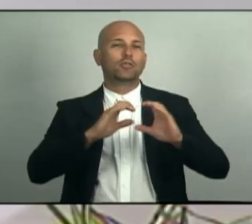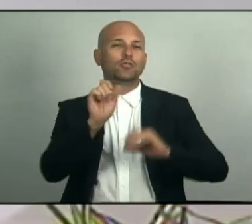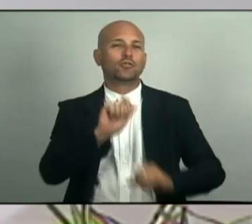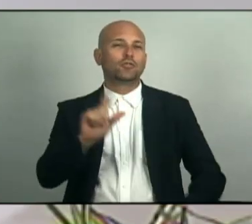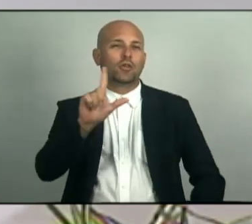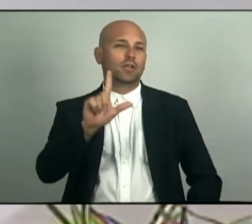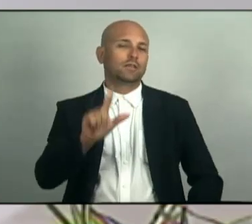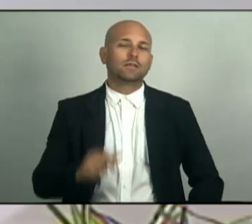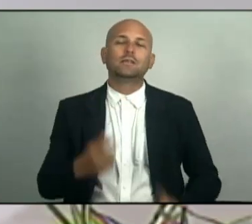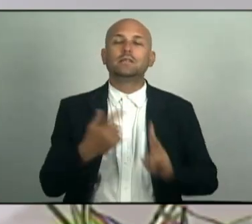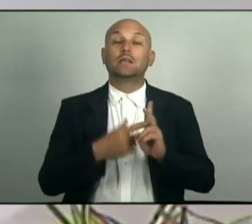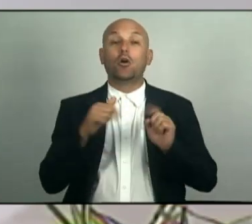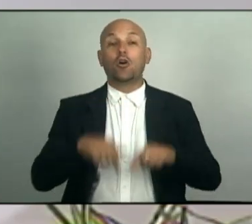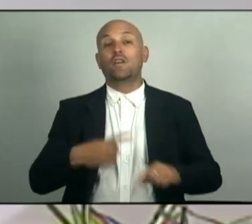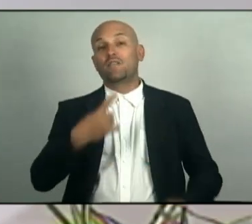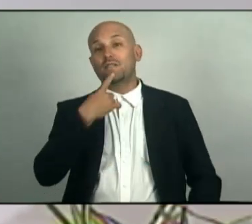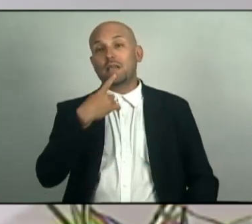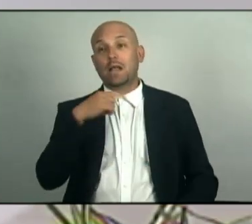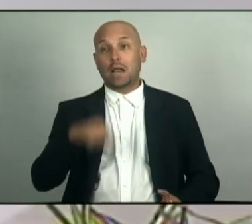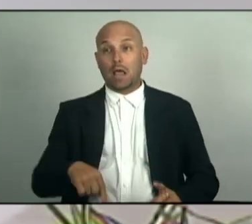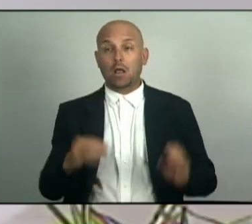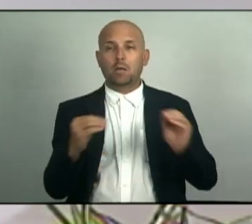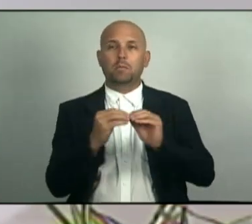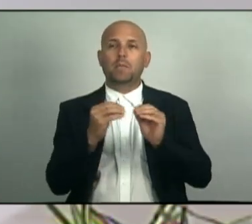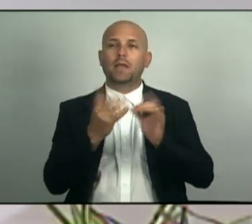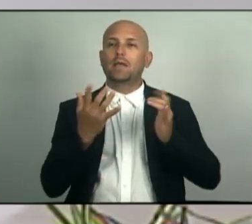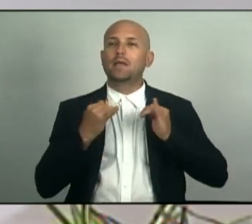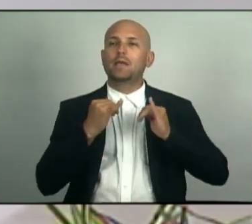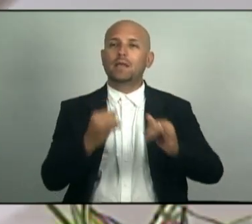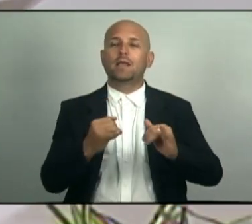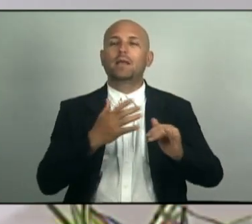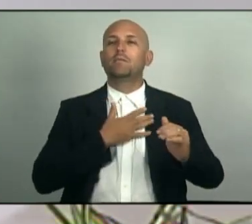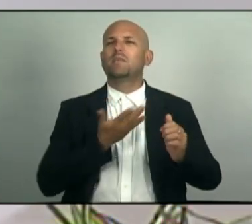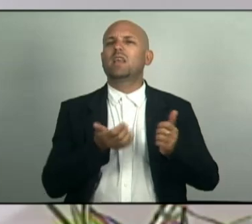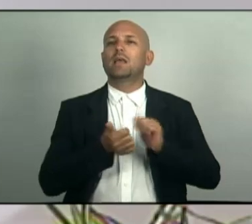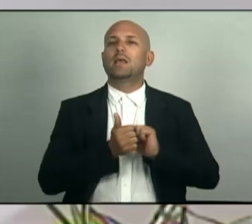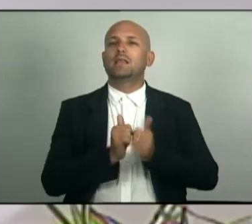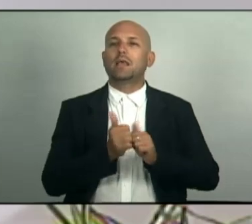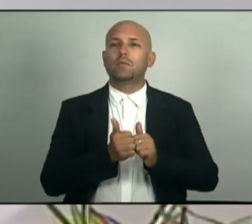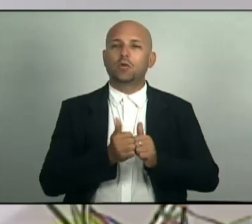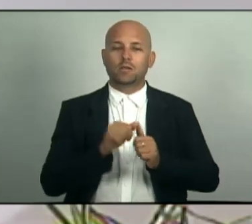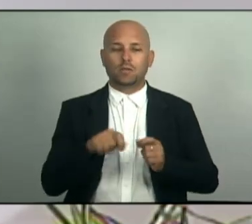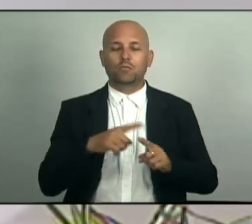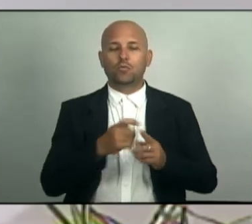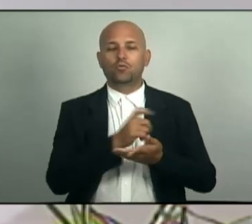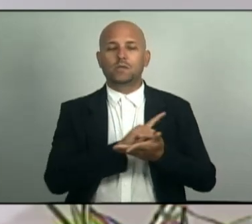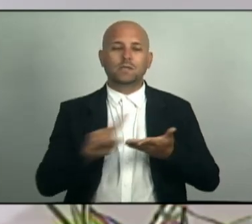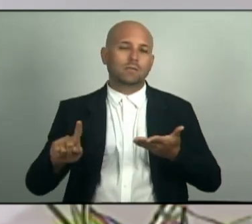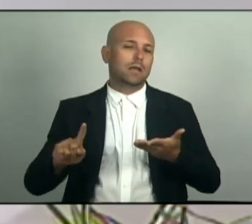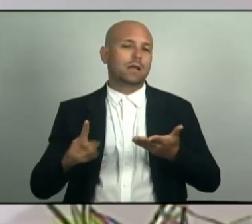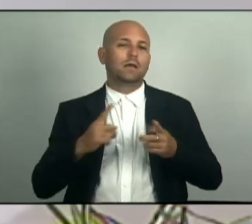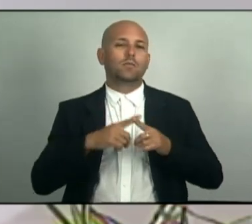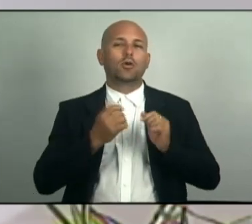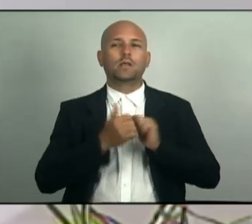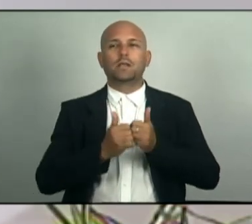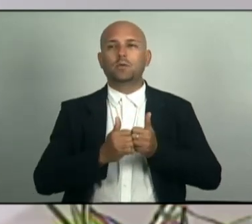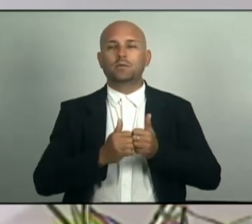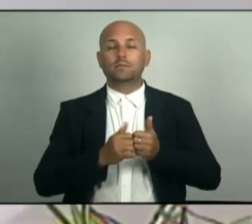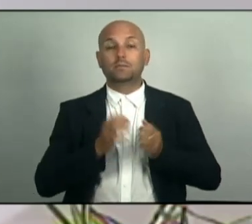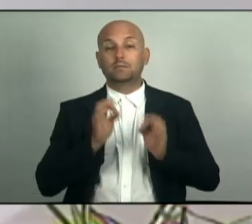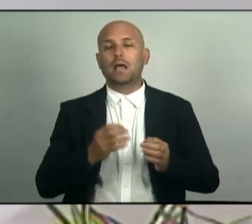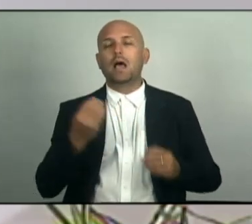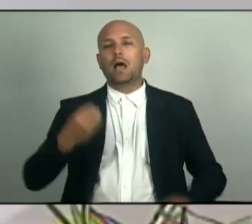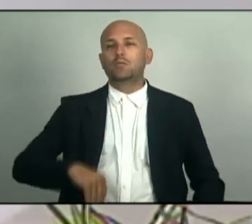Cómo es viernes pues ya estamos en tiempo de conocer lo que trascendió durante toda esta semana en el ámbito de los deportes por esa